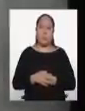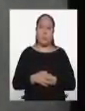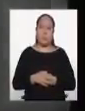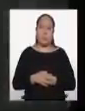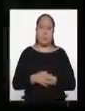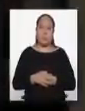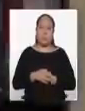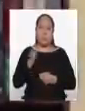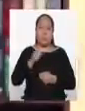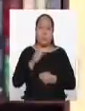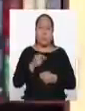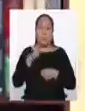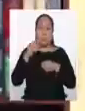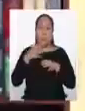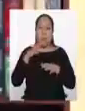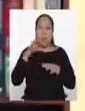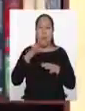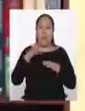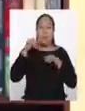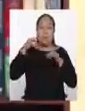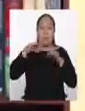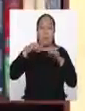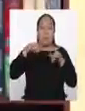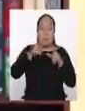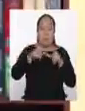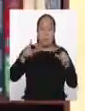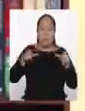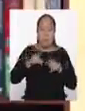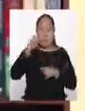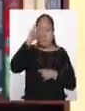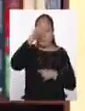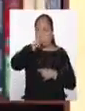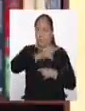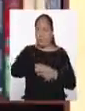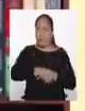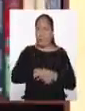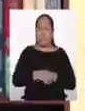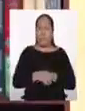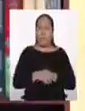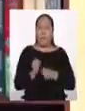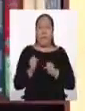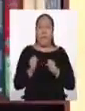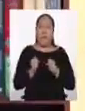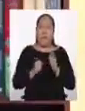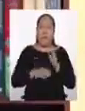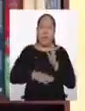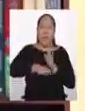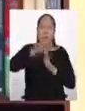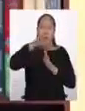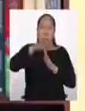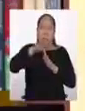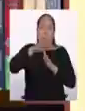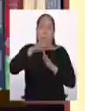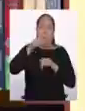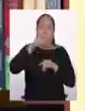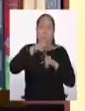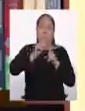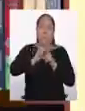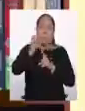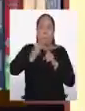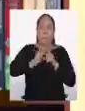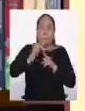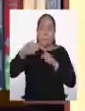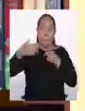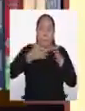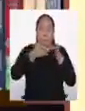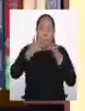El teatro de operaciones es un lugar muy complicado, altas temperaturas, caminos pues